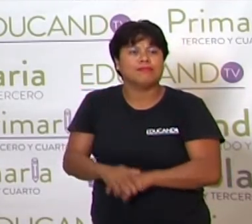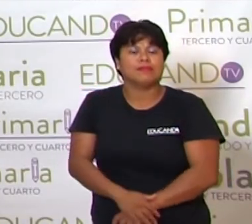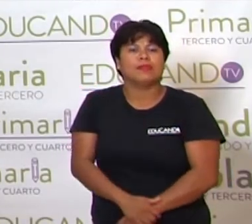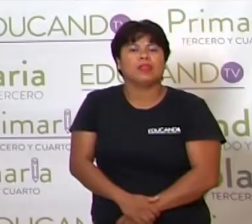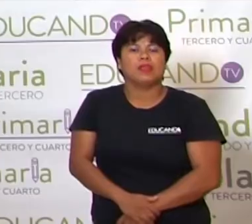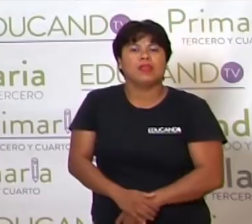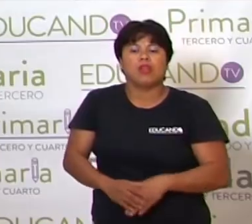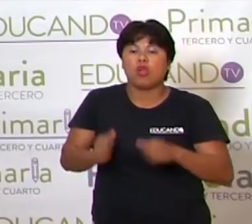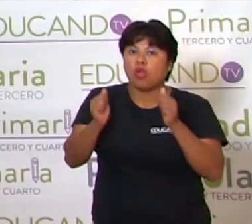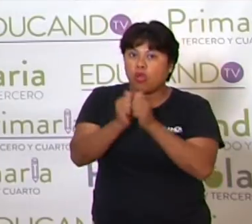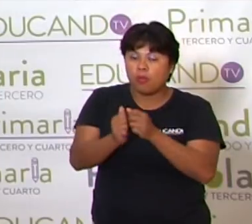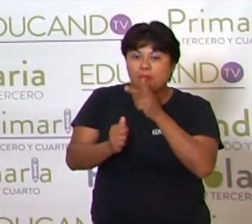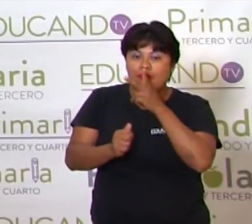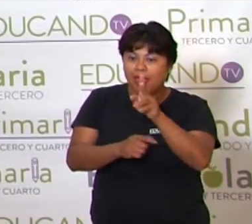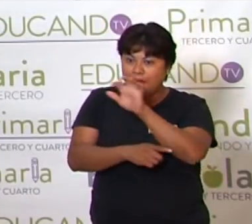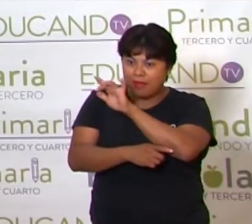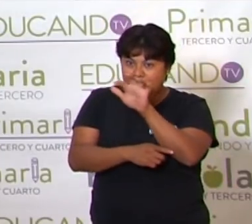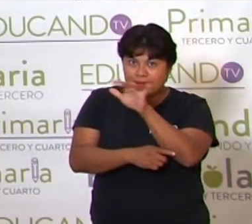con texto